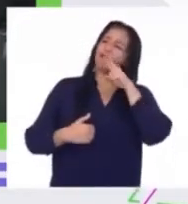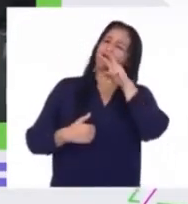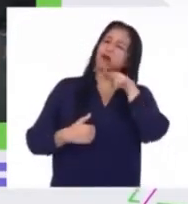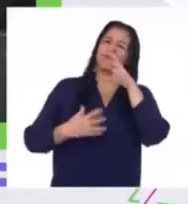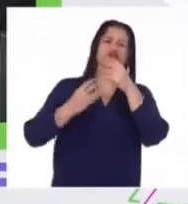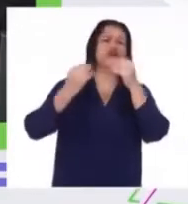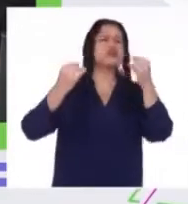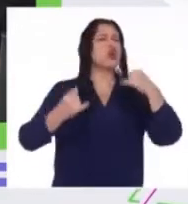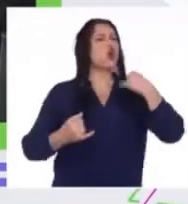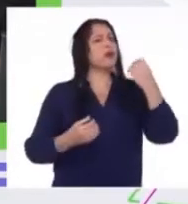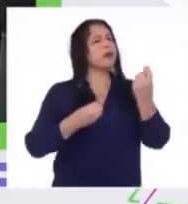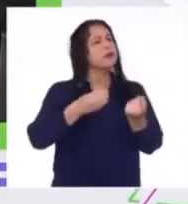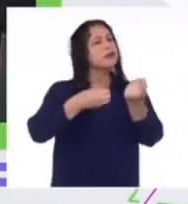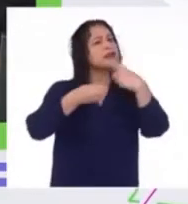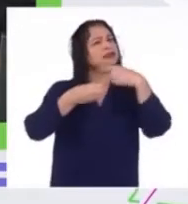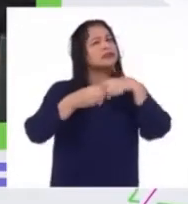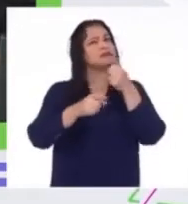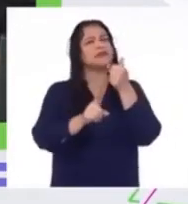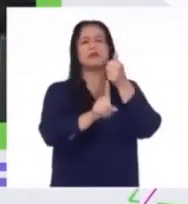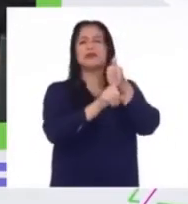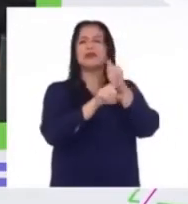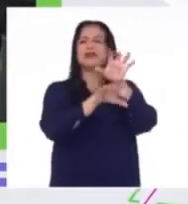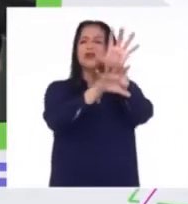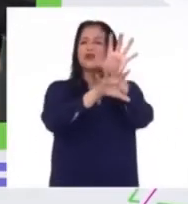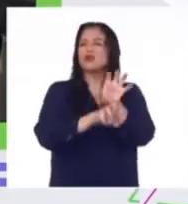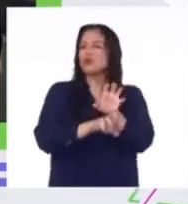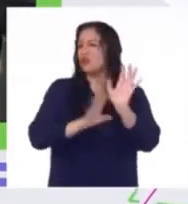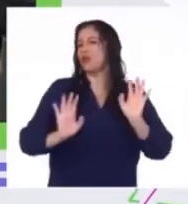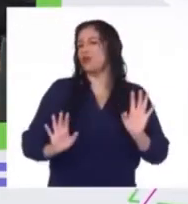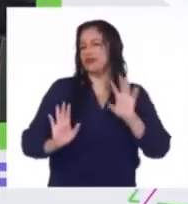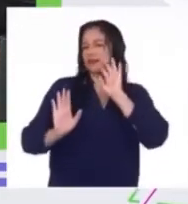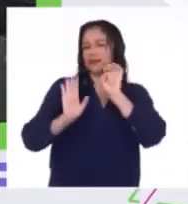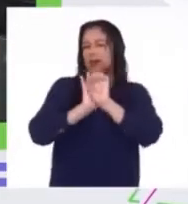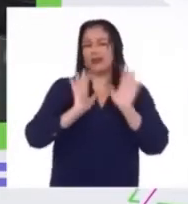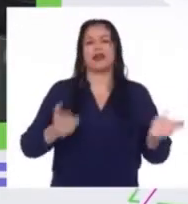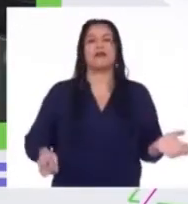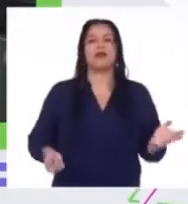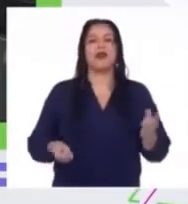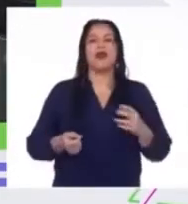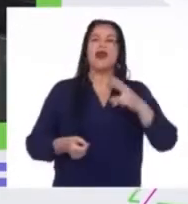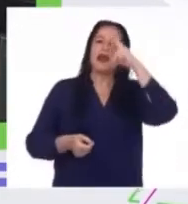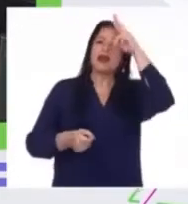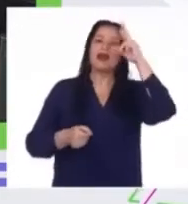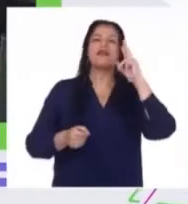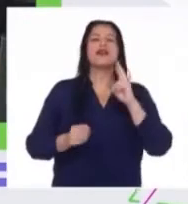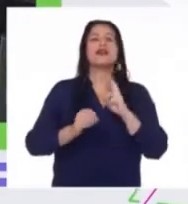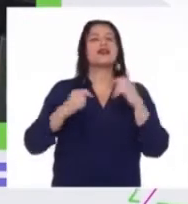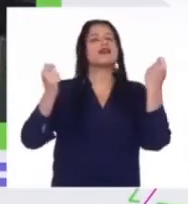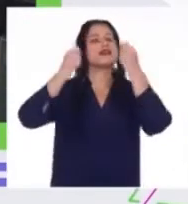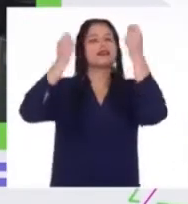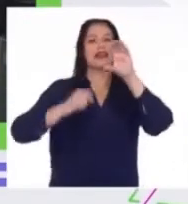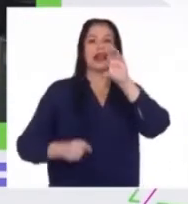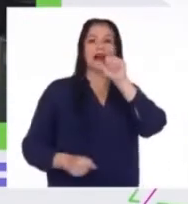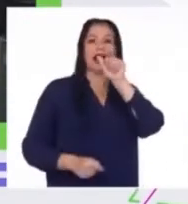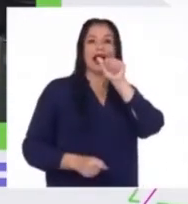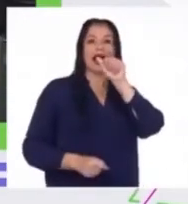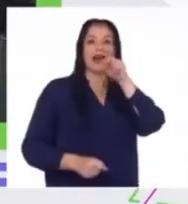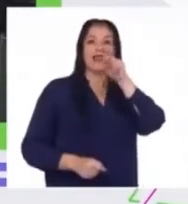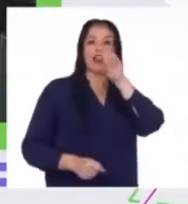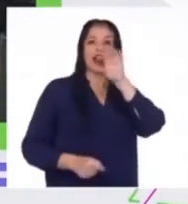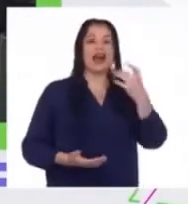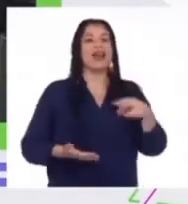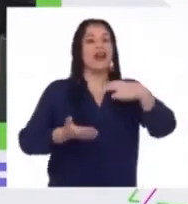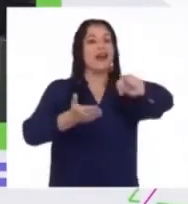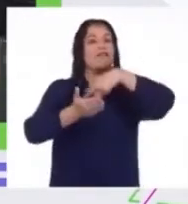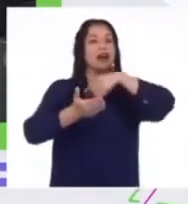jóvenes participar de sus tradiciones, por ejemplo, en la festividad de la Candelaria, bailando